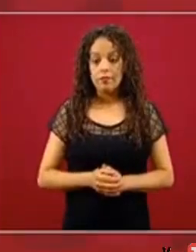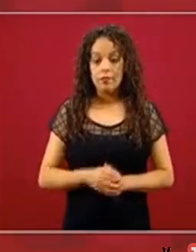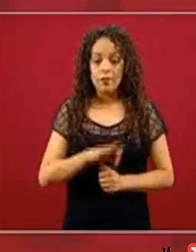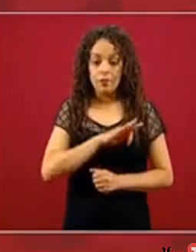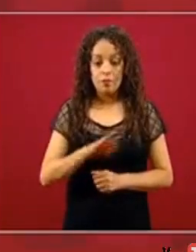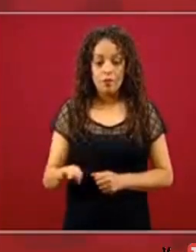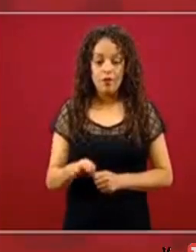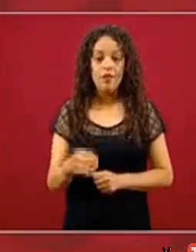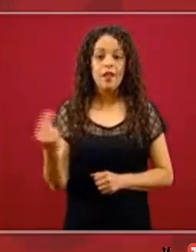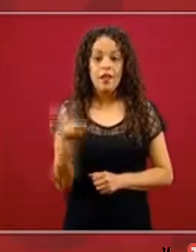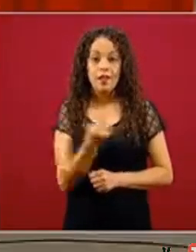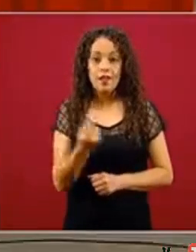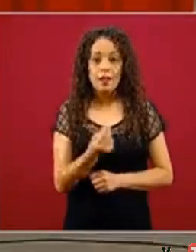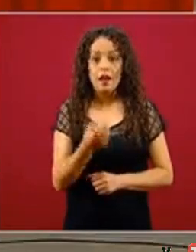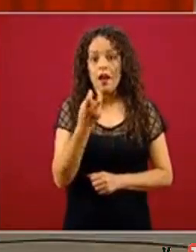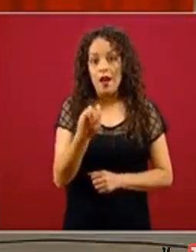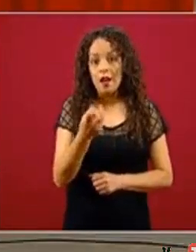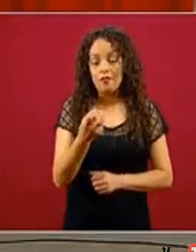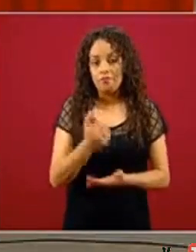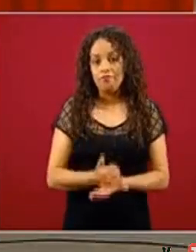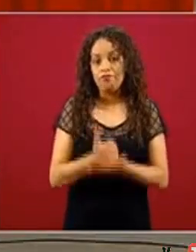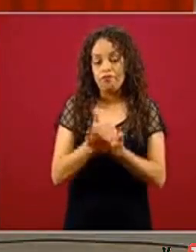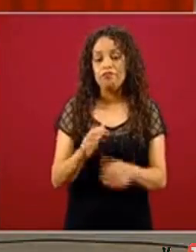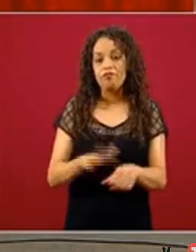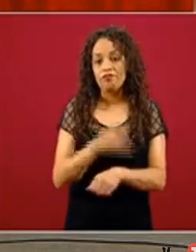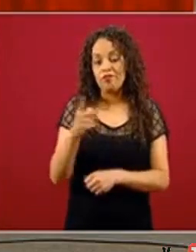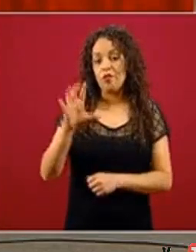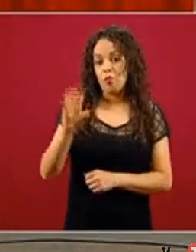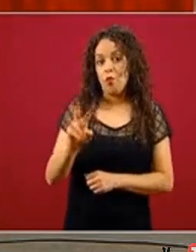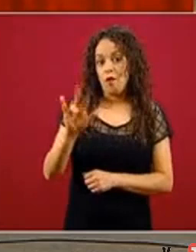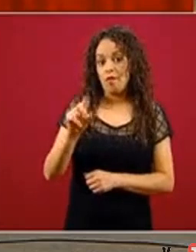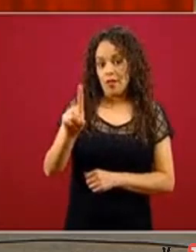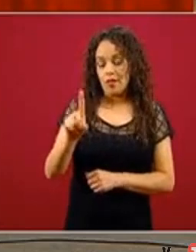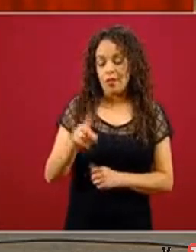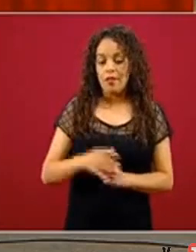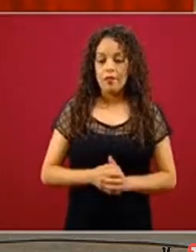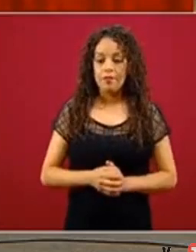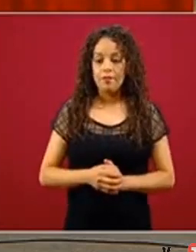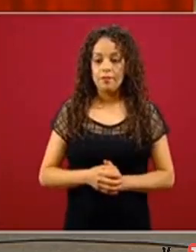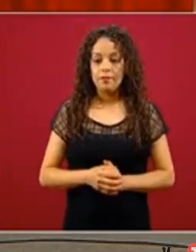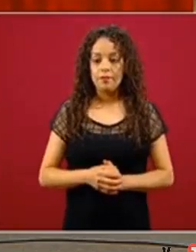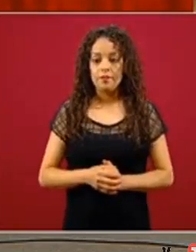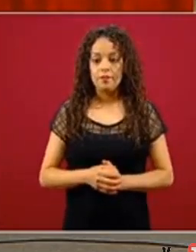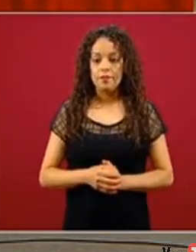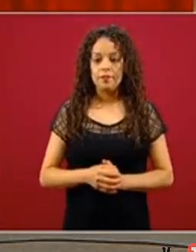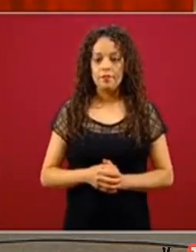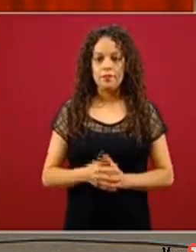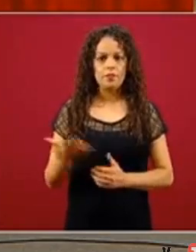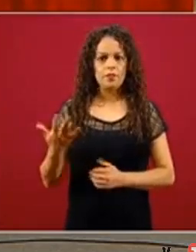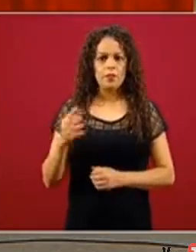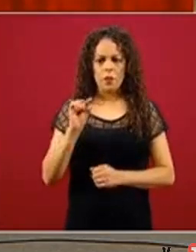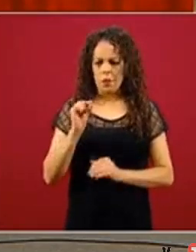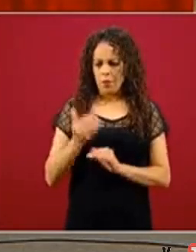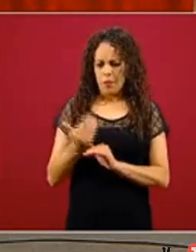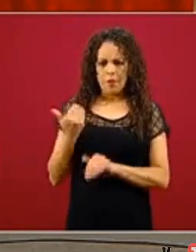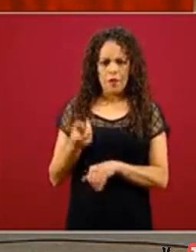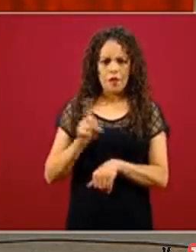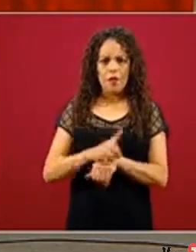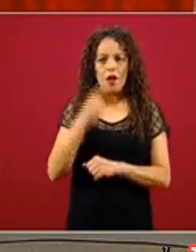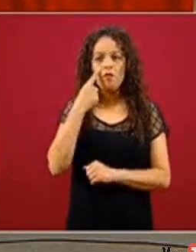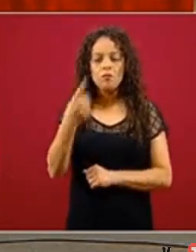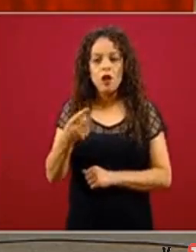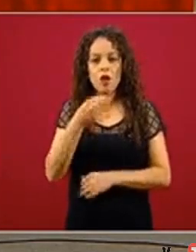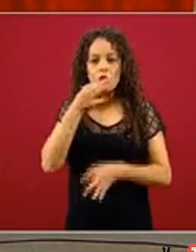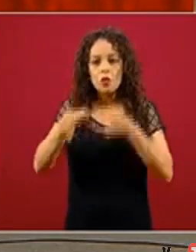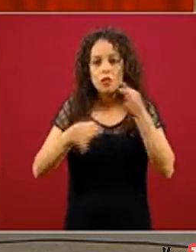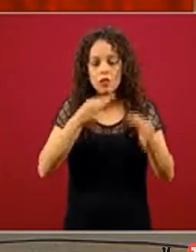precisamente por COVID. Como vimos en una noticia bastante triste hace unos días de un